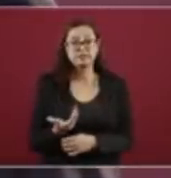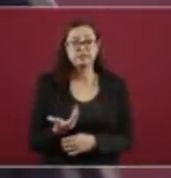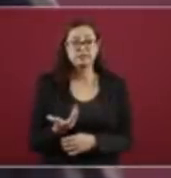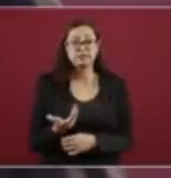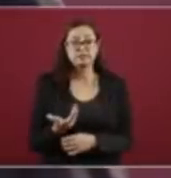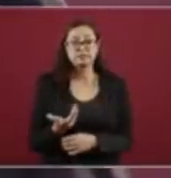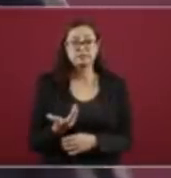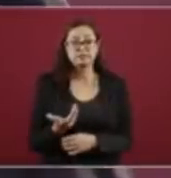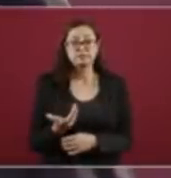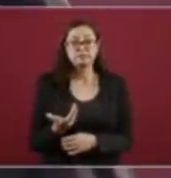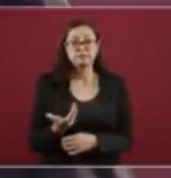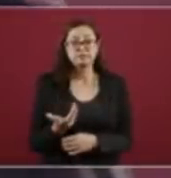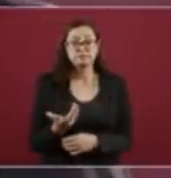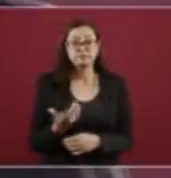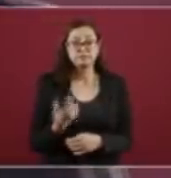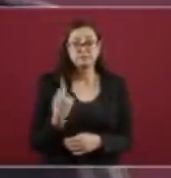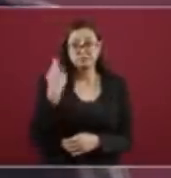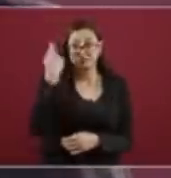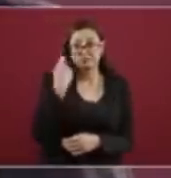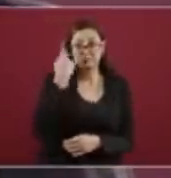no estén recibiendo la pensión